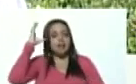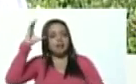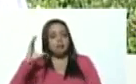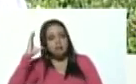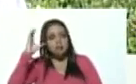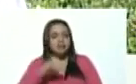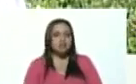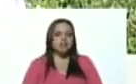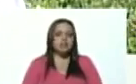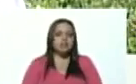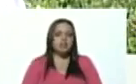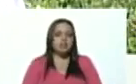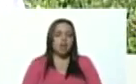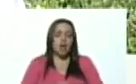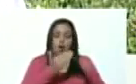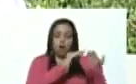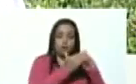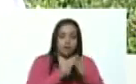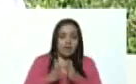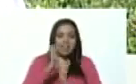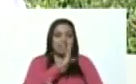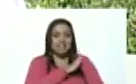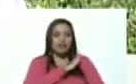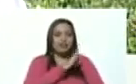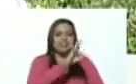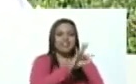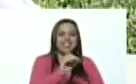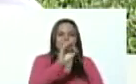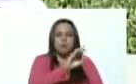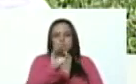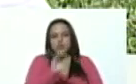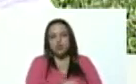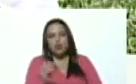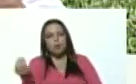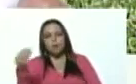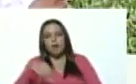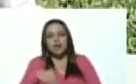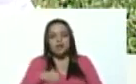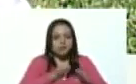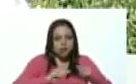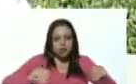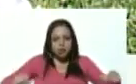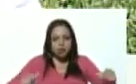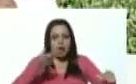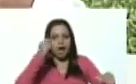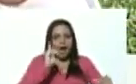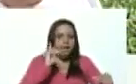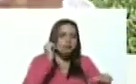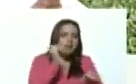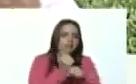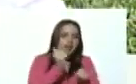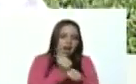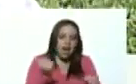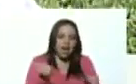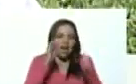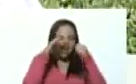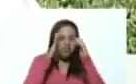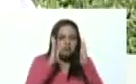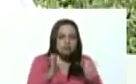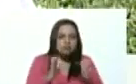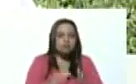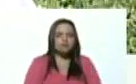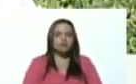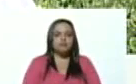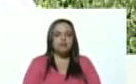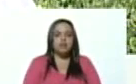para las comunas, nosotros vamos a tener un 30% más de territorio que vamos a atender y